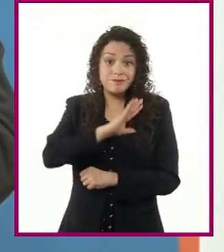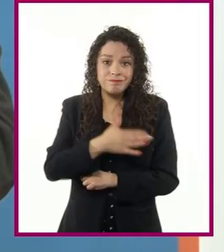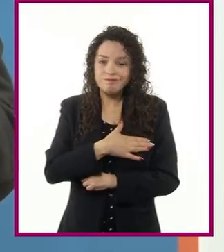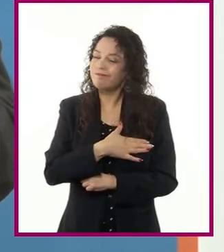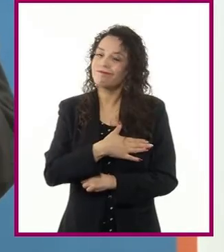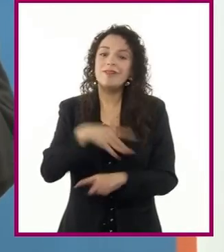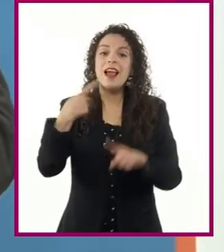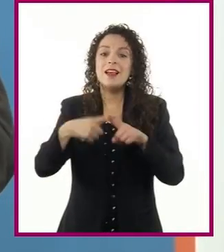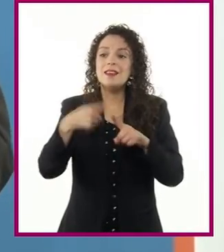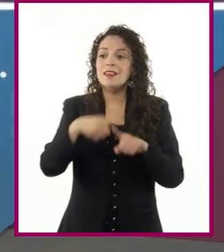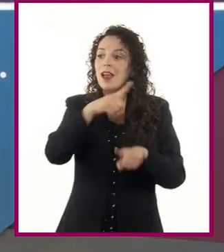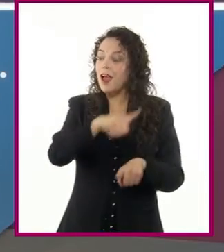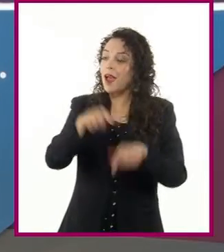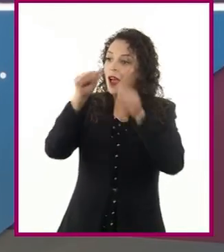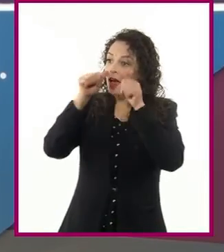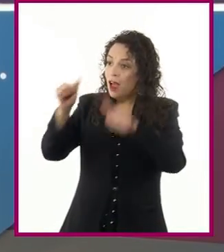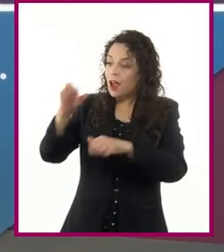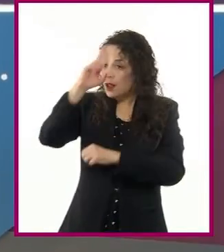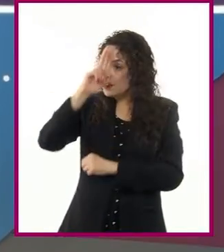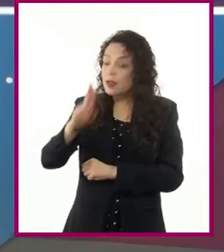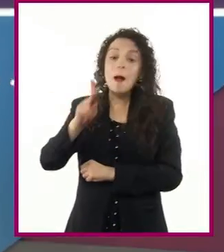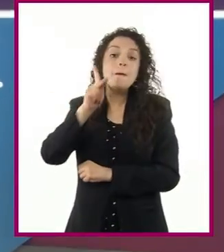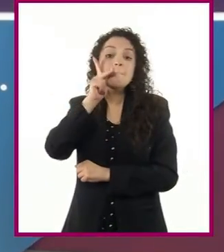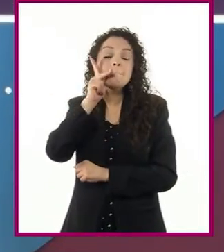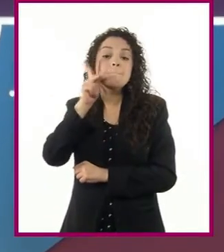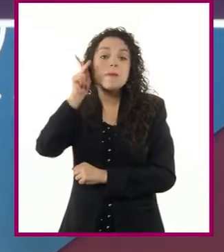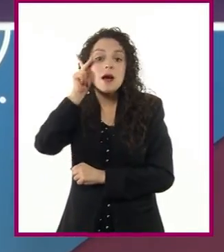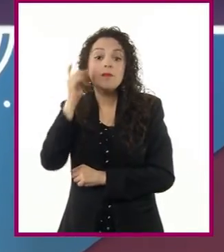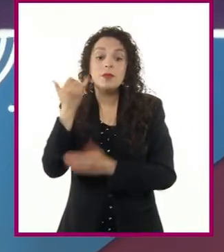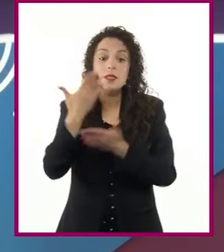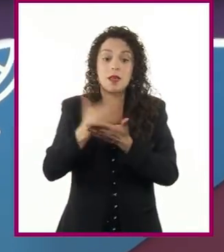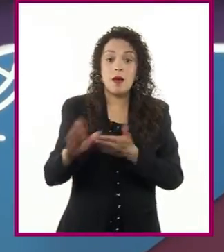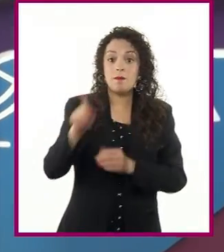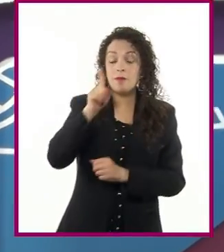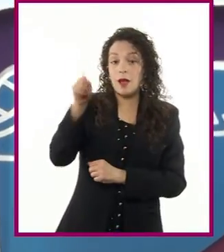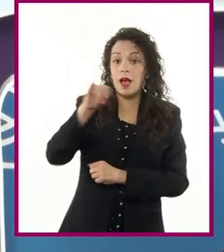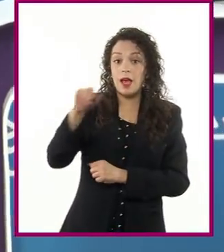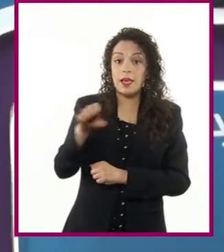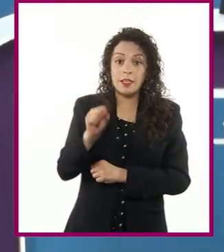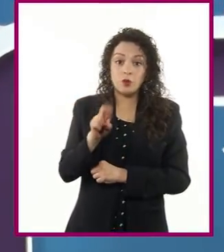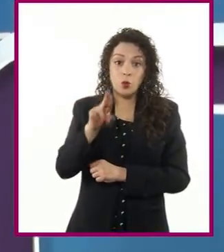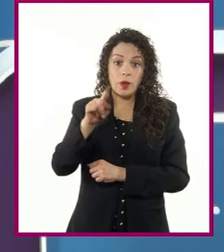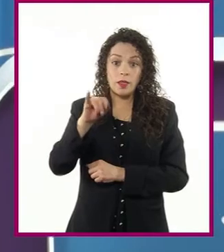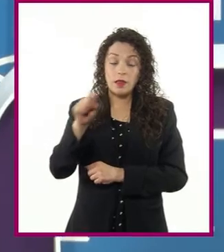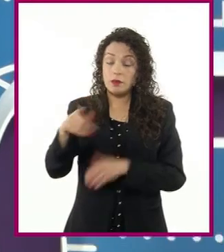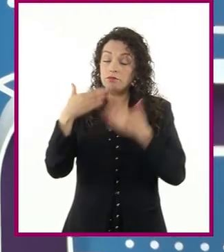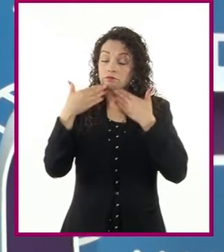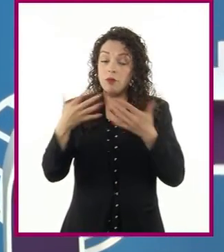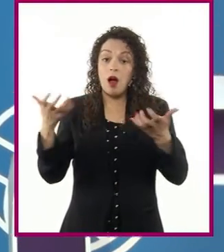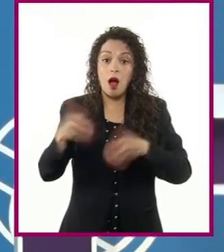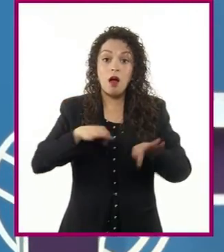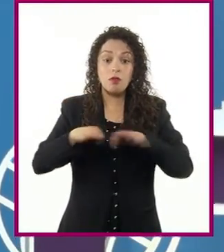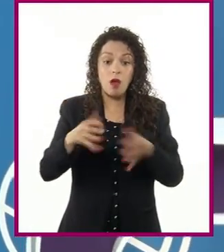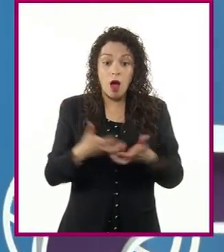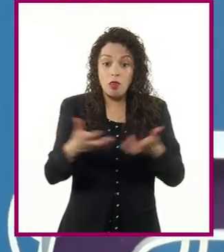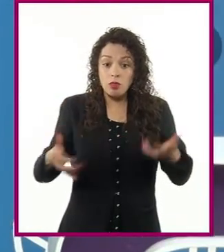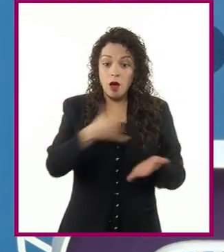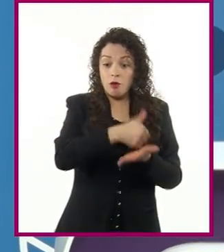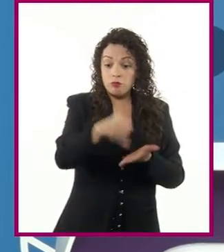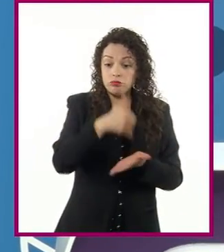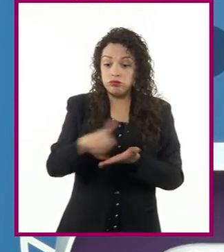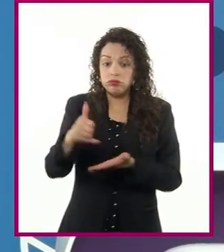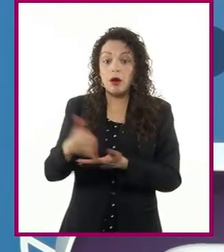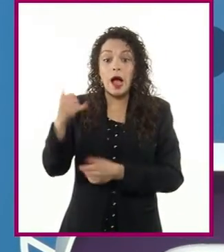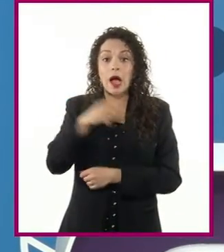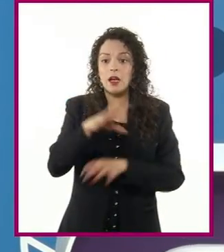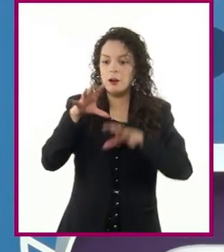Papa. Además, los jesuitas eran muy eficientes para hacer producir sus tierras y tenían el monopolio de la